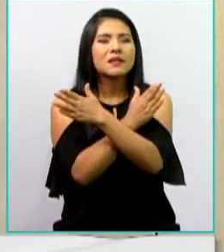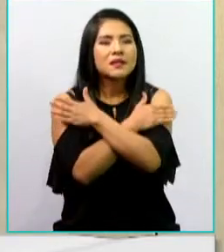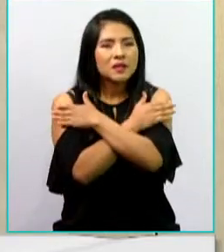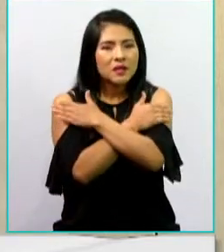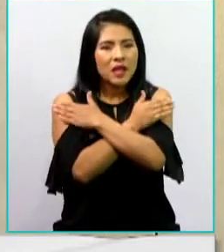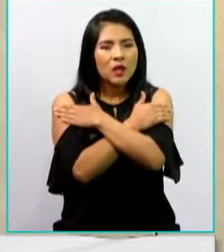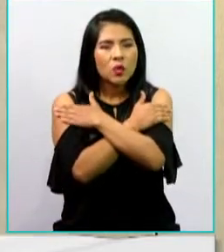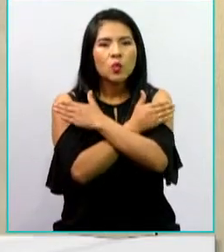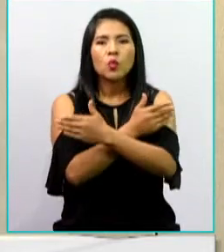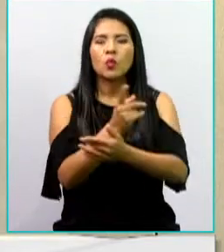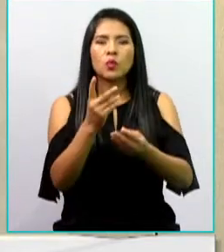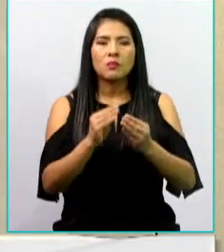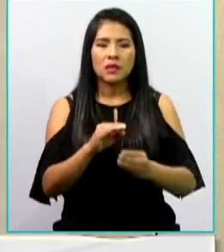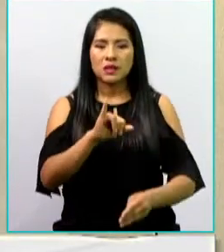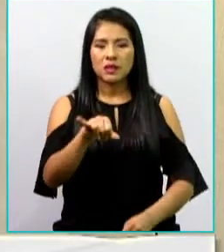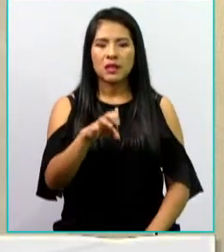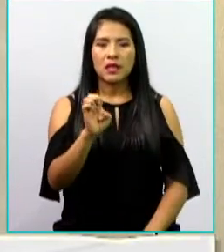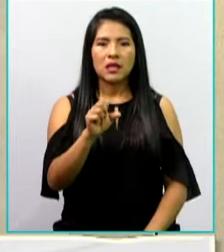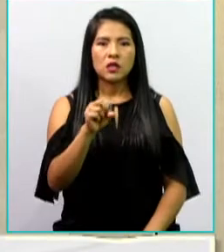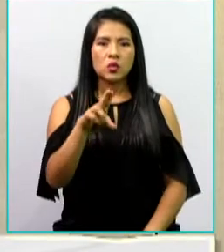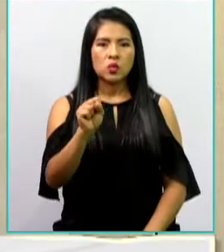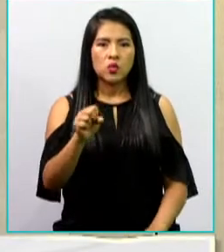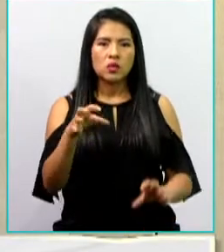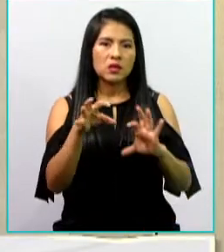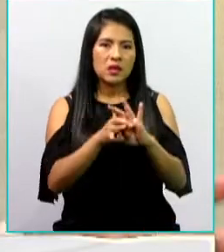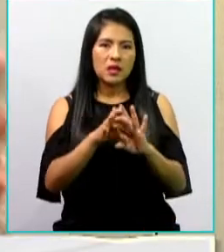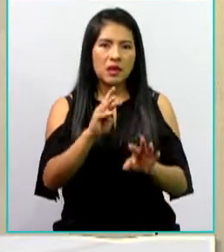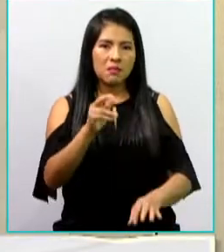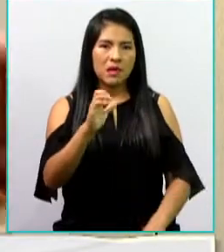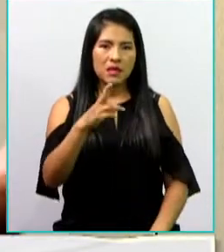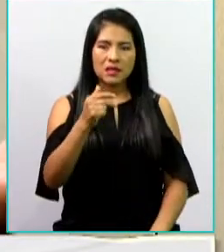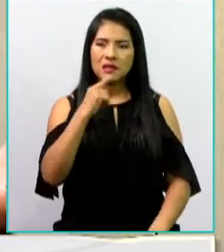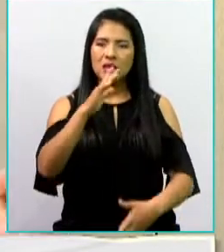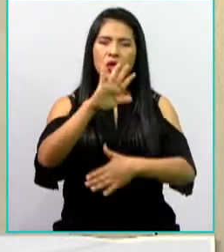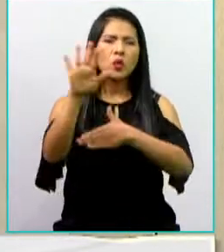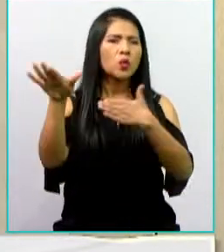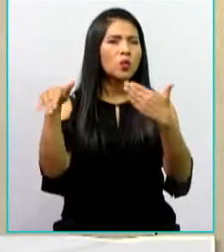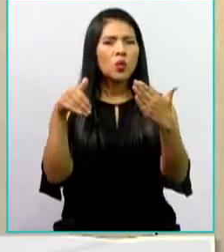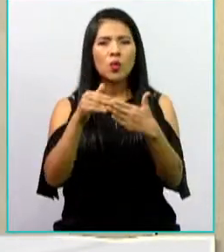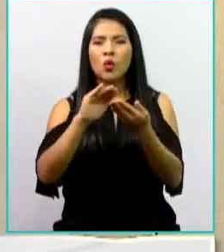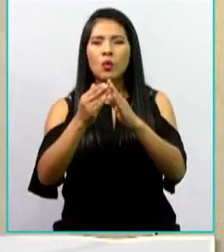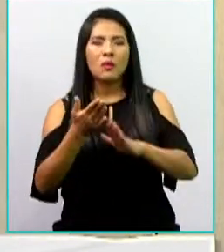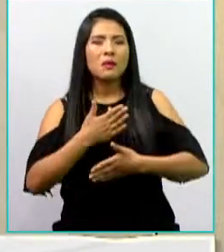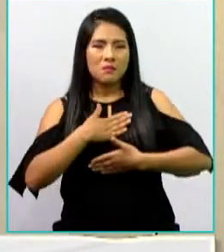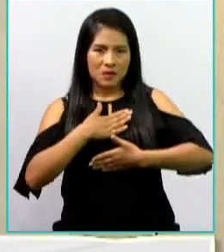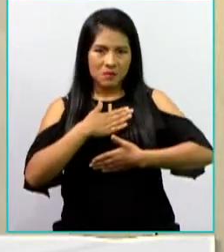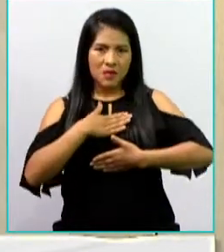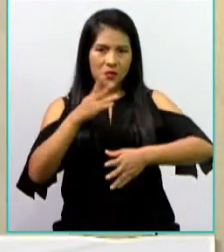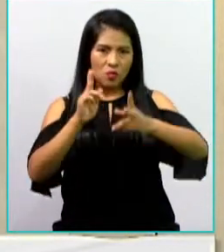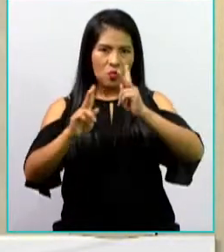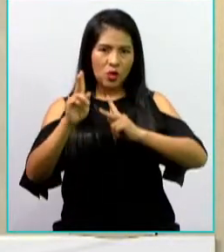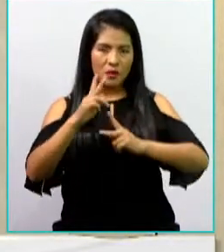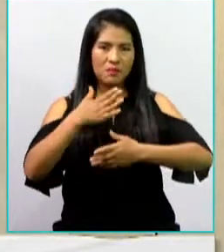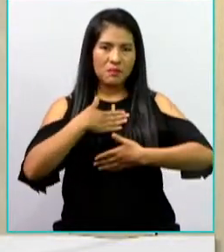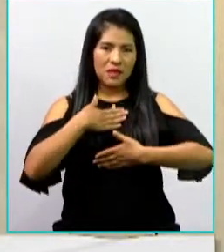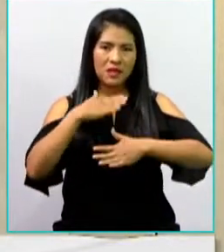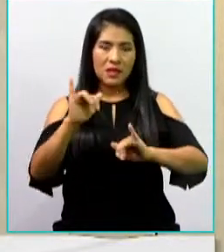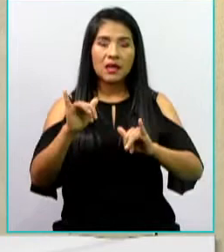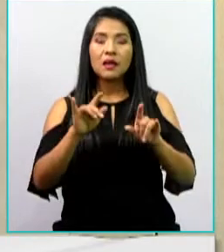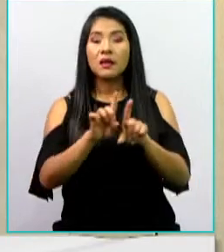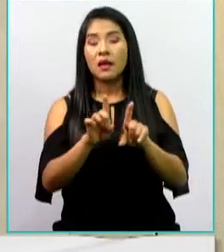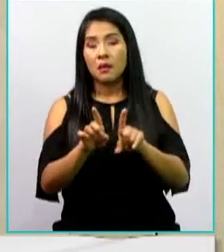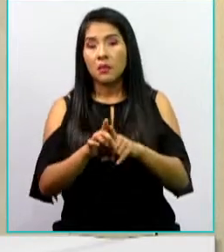a Jesús de Machaca, donde están todos ahí, ¿no?, y a mi pueblo, a Calle Baja. Allí debe estar